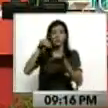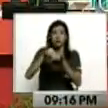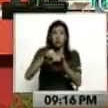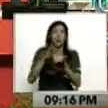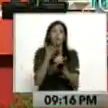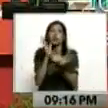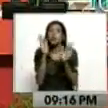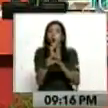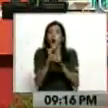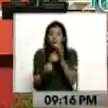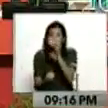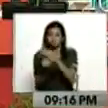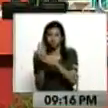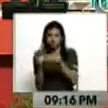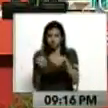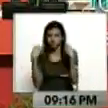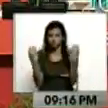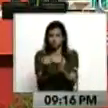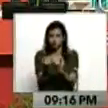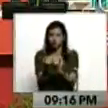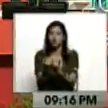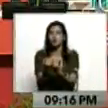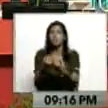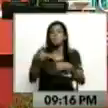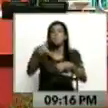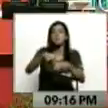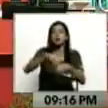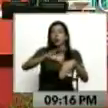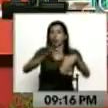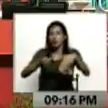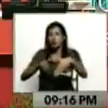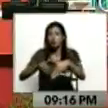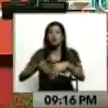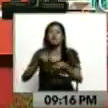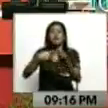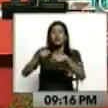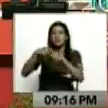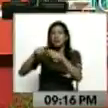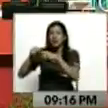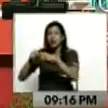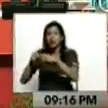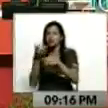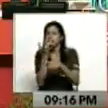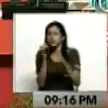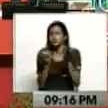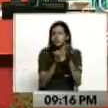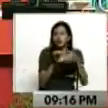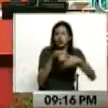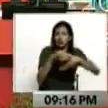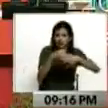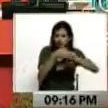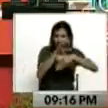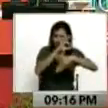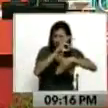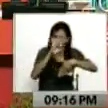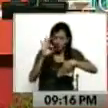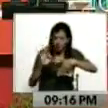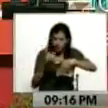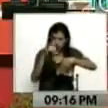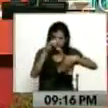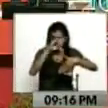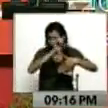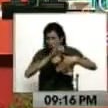petrocaribe que se le garantizara a la gente de aquí cerca de los países cerca el petróleo que necesitan